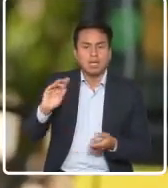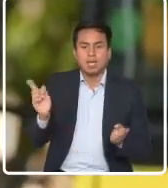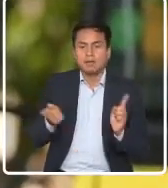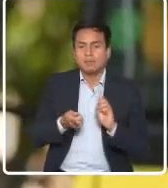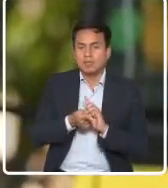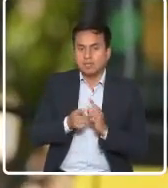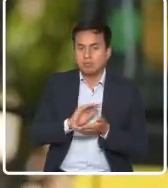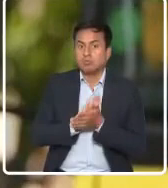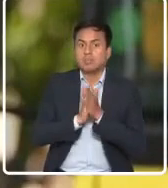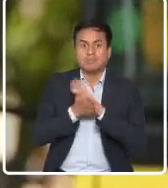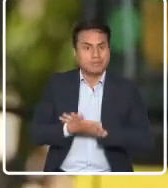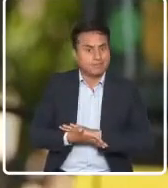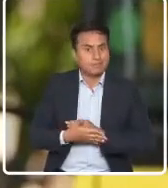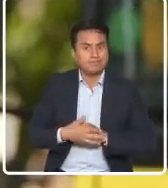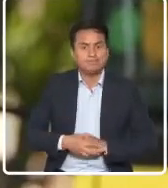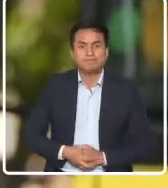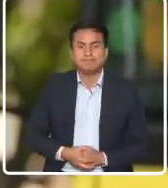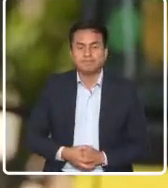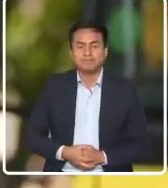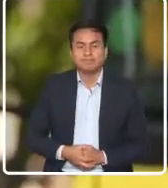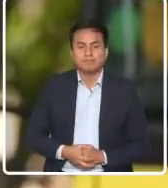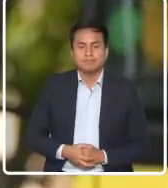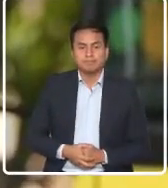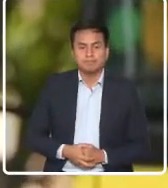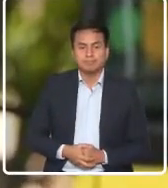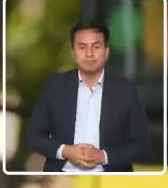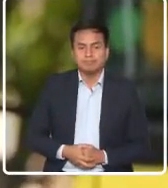cambiaría totalmente.